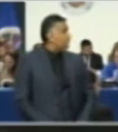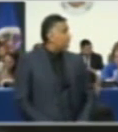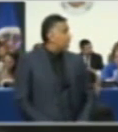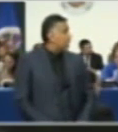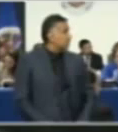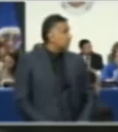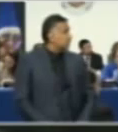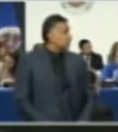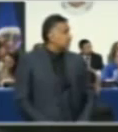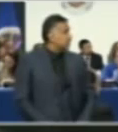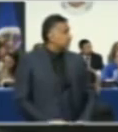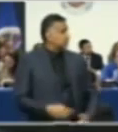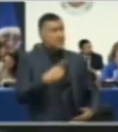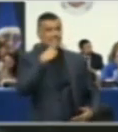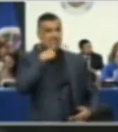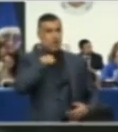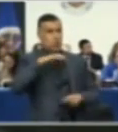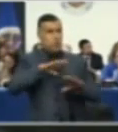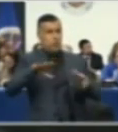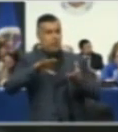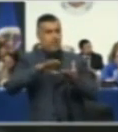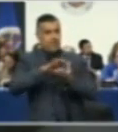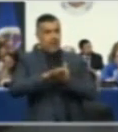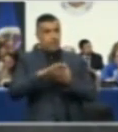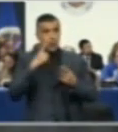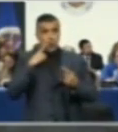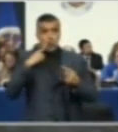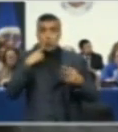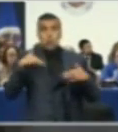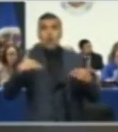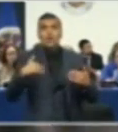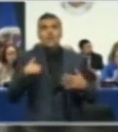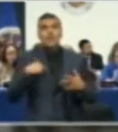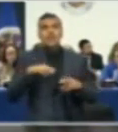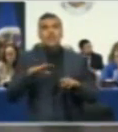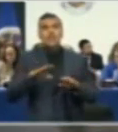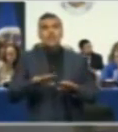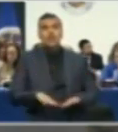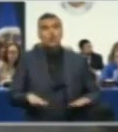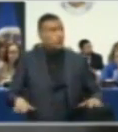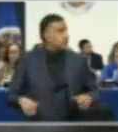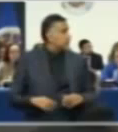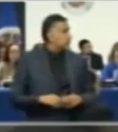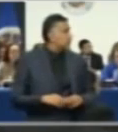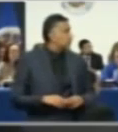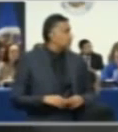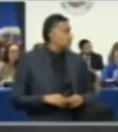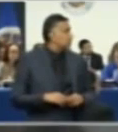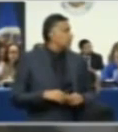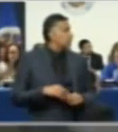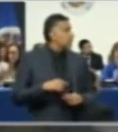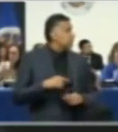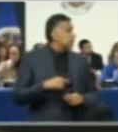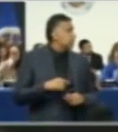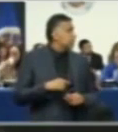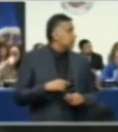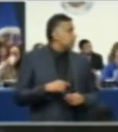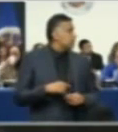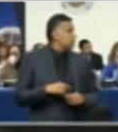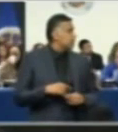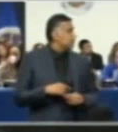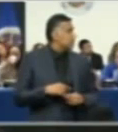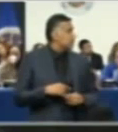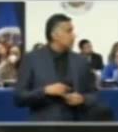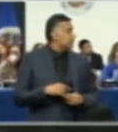Yo sí quiero casarme, pero el problema es que no puedo tener hijos, porque me operaron sobre... ¿Cómo se dice?